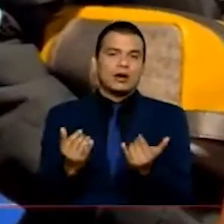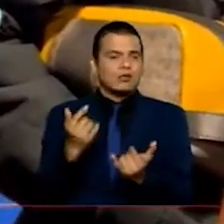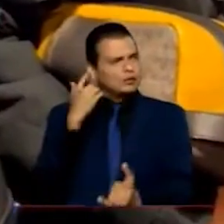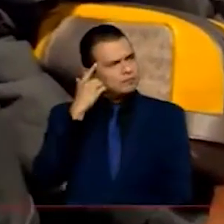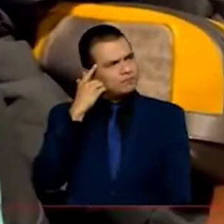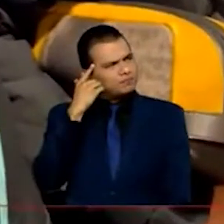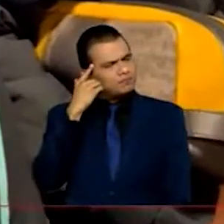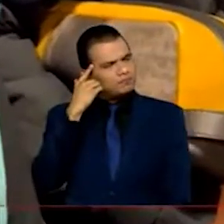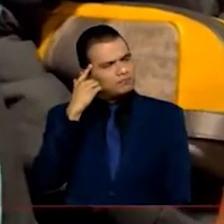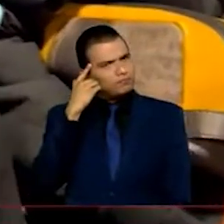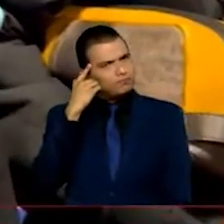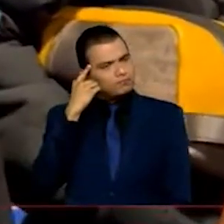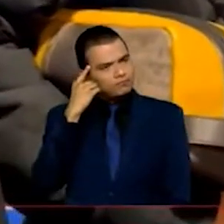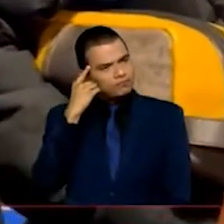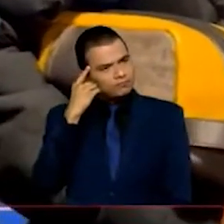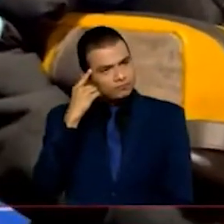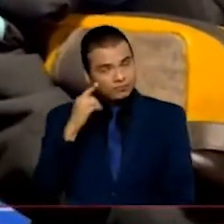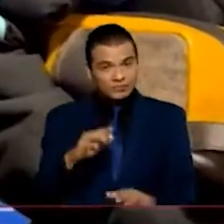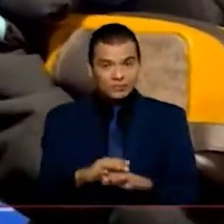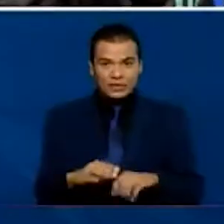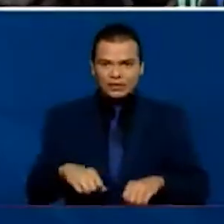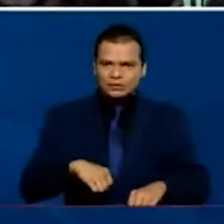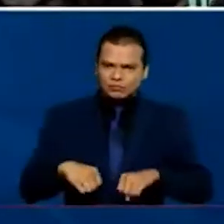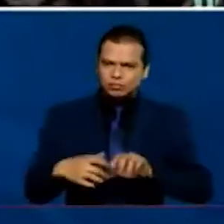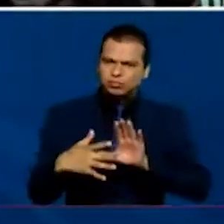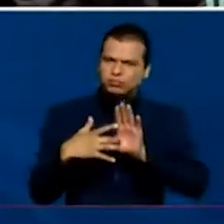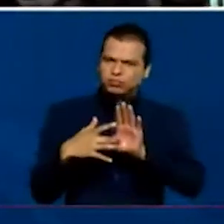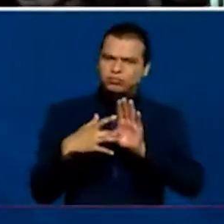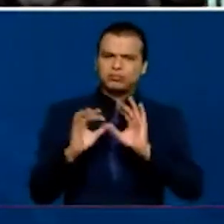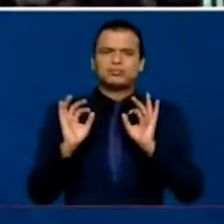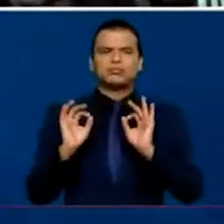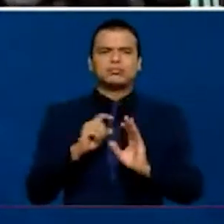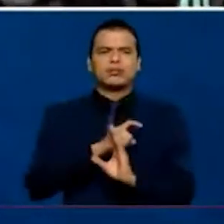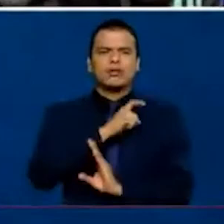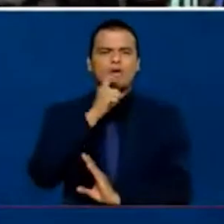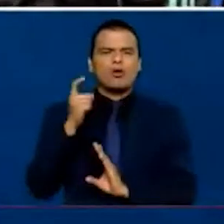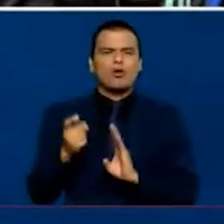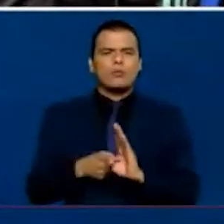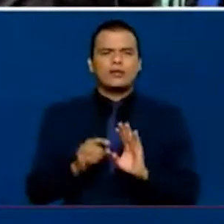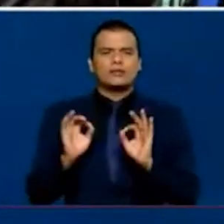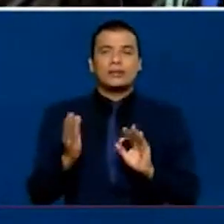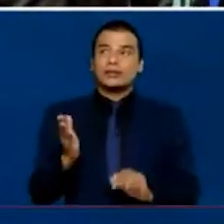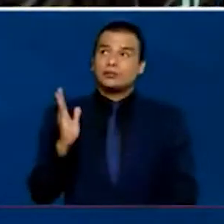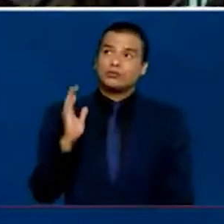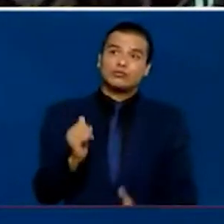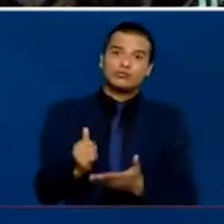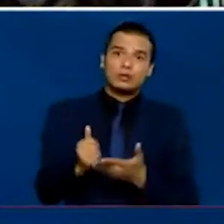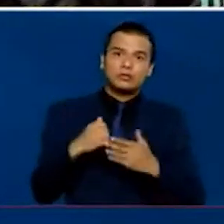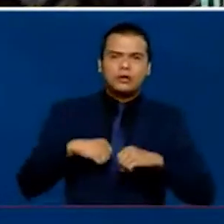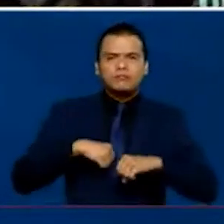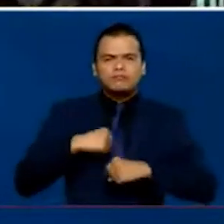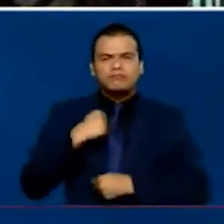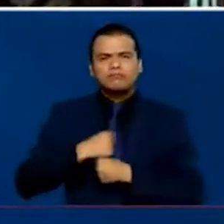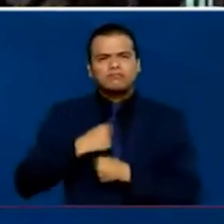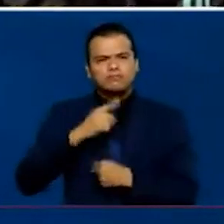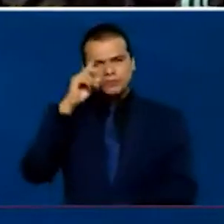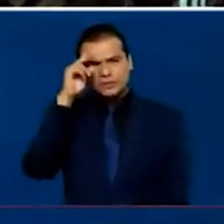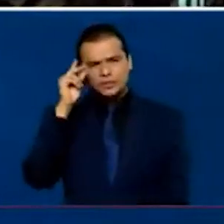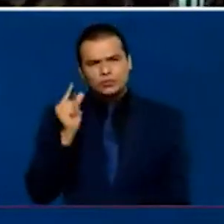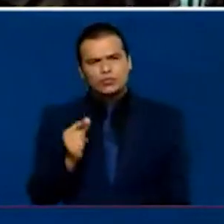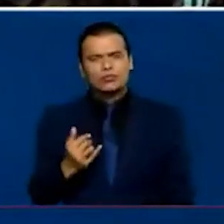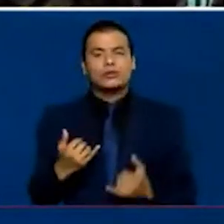pensando en terminar de hacer las cosas bien en este torneo, con la ayuda de seguir trabajando e ir al Mundial, y pues creo